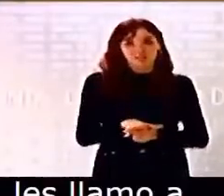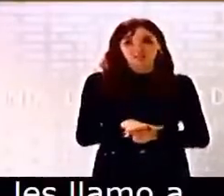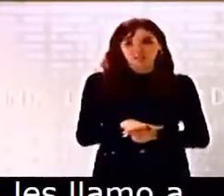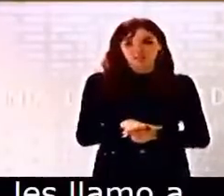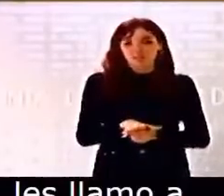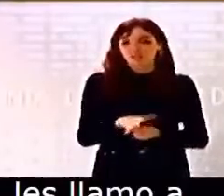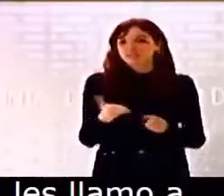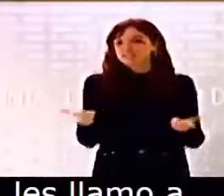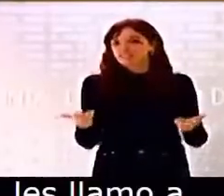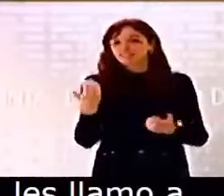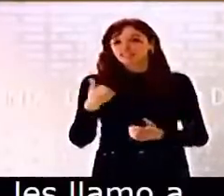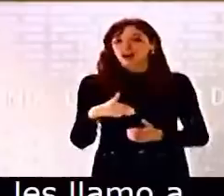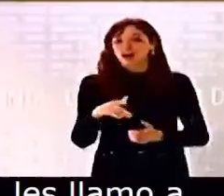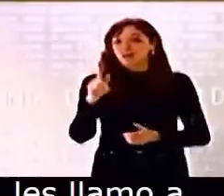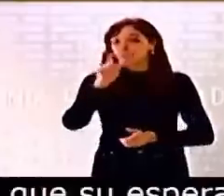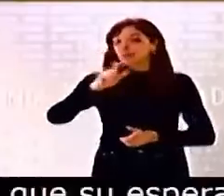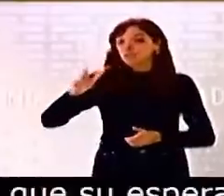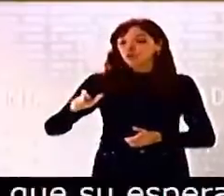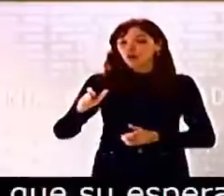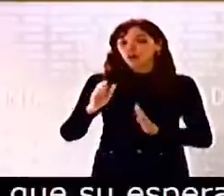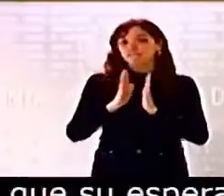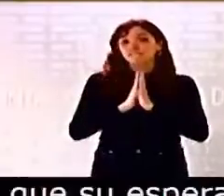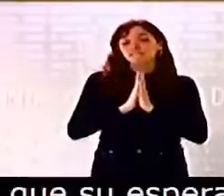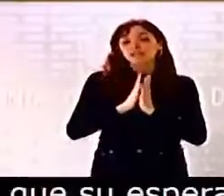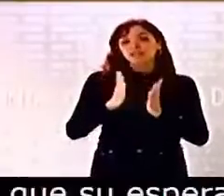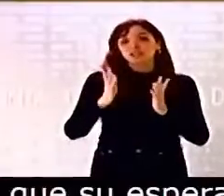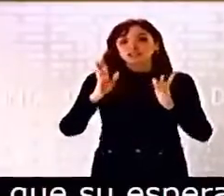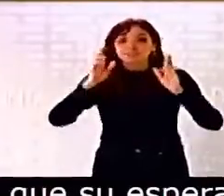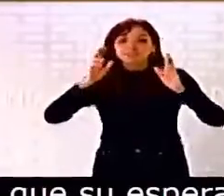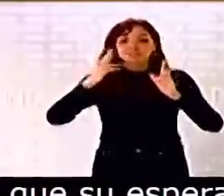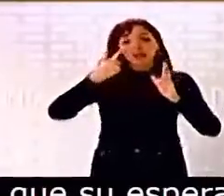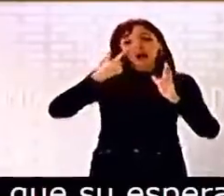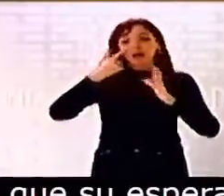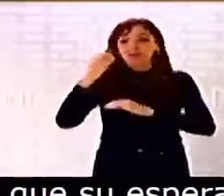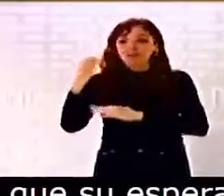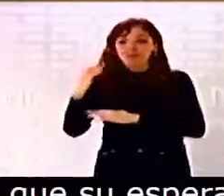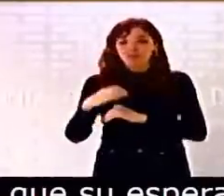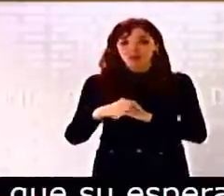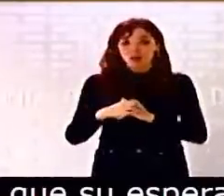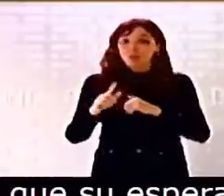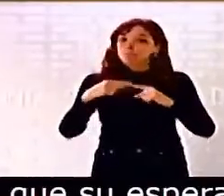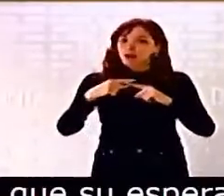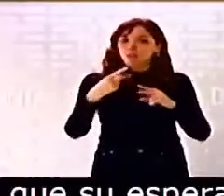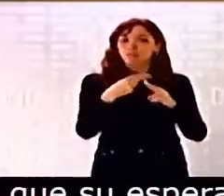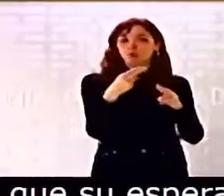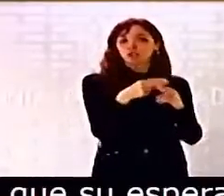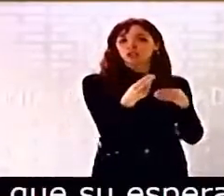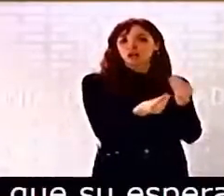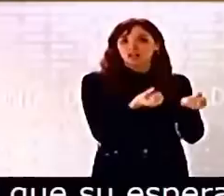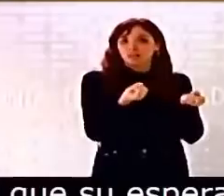que su esperanza está en la ciencia y en la política con mayúsculas.